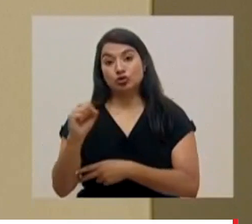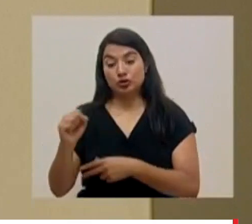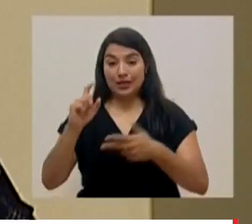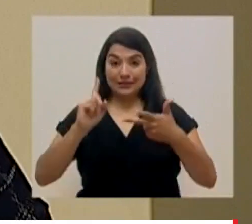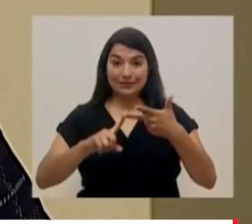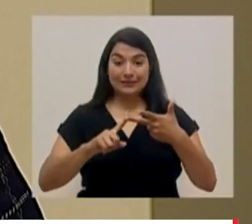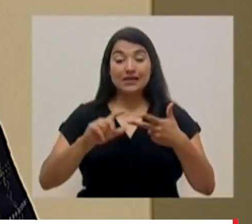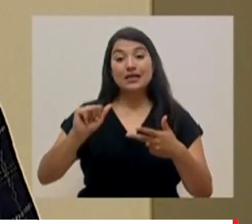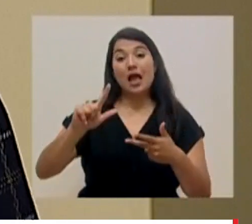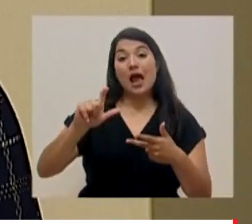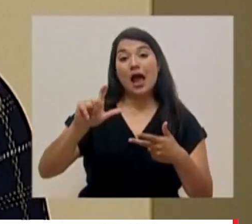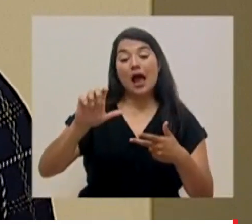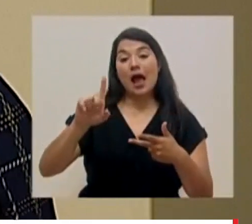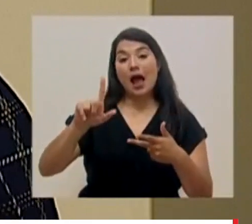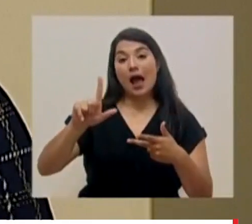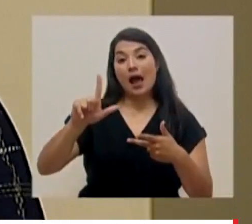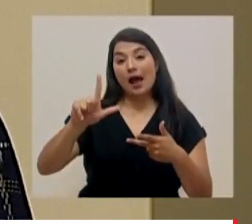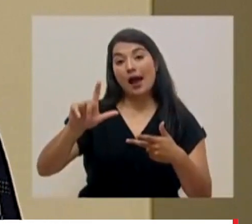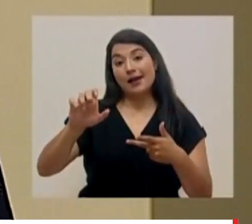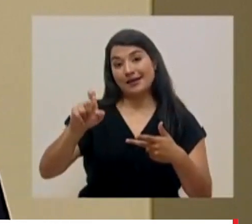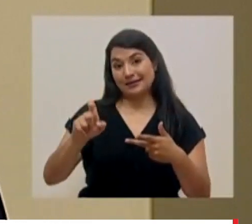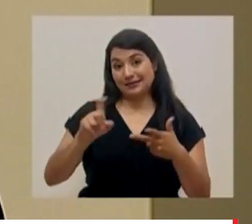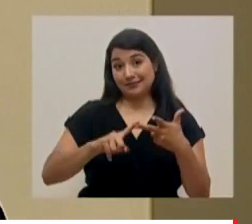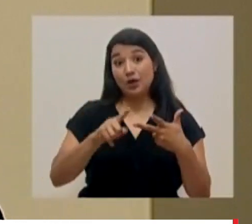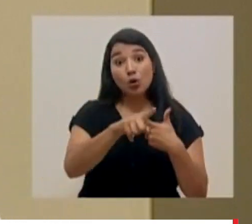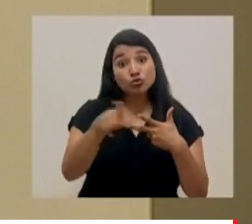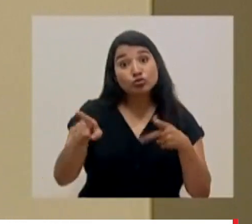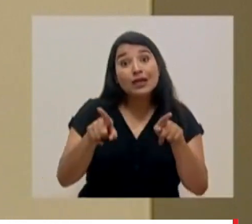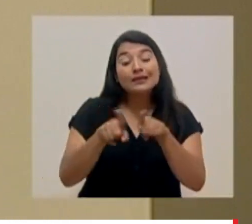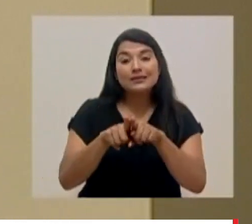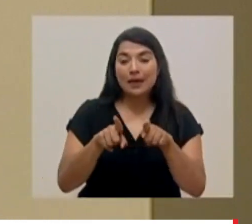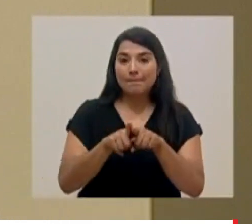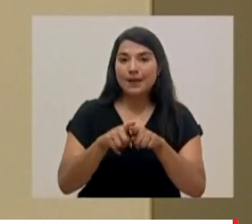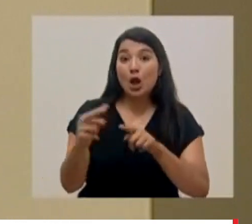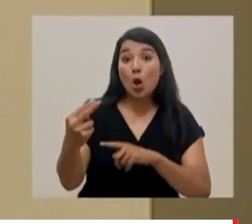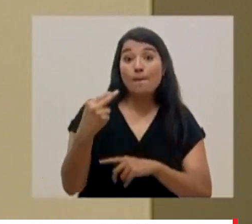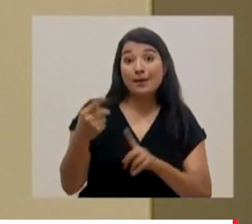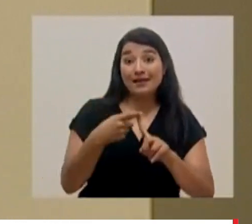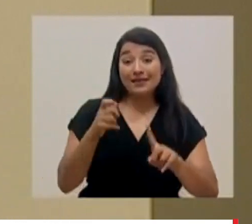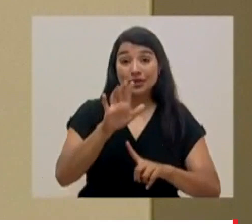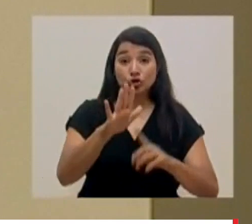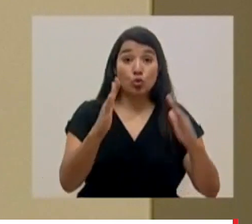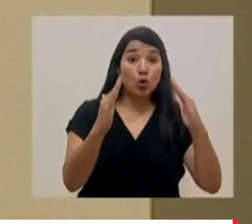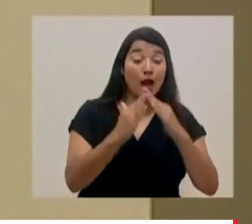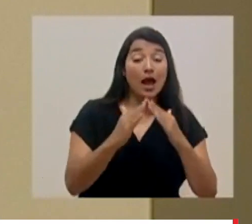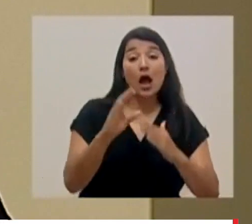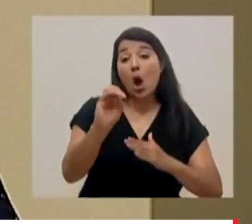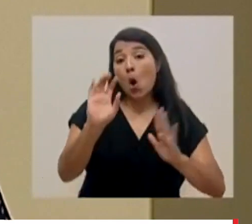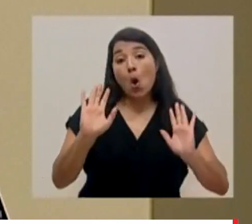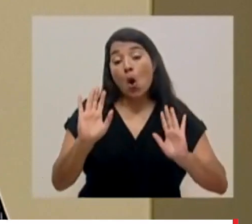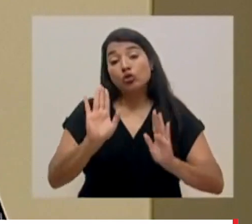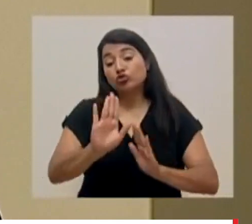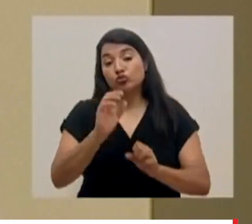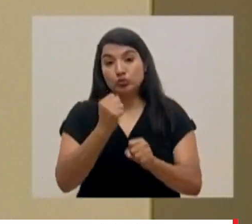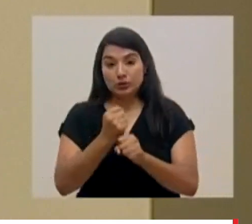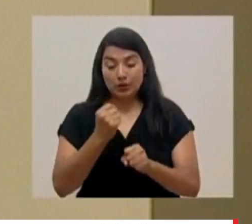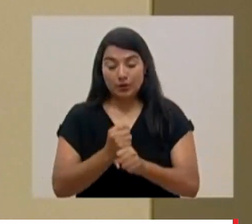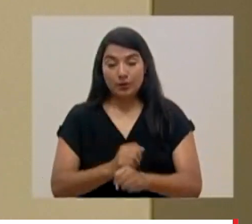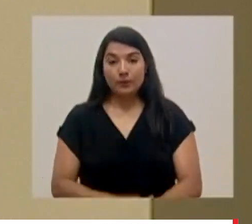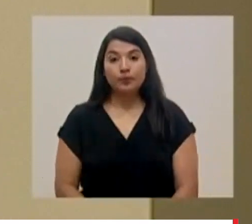Social, y a don Alex, y a ustedes que nos escuchan desde sus hogares o desde sus centros de